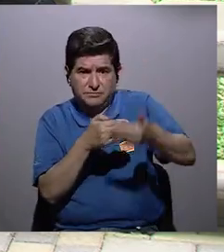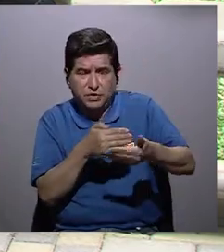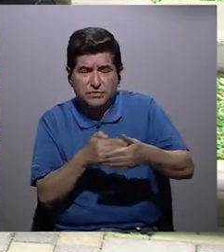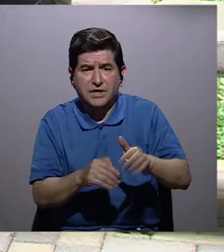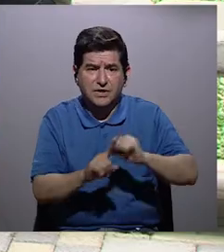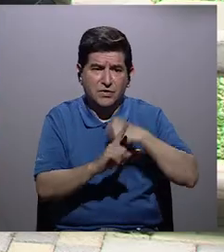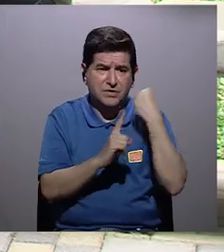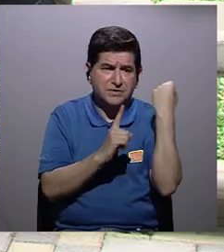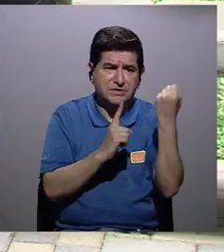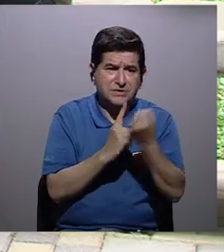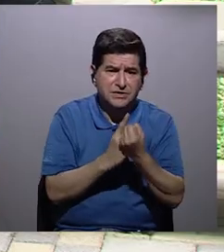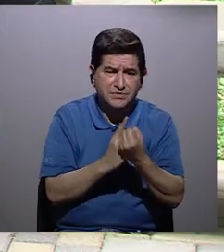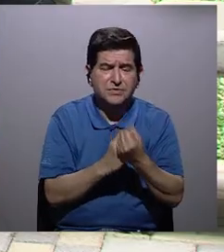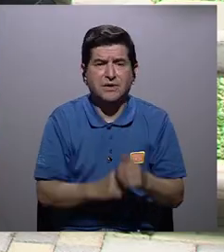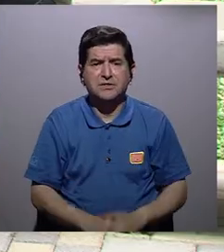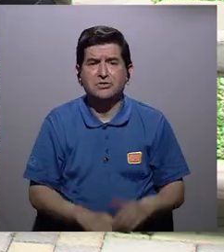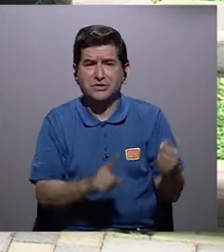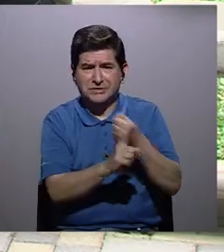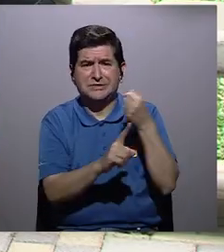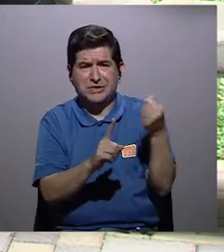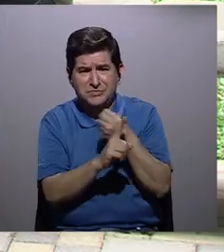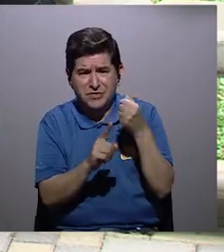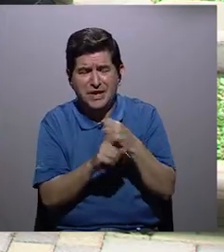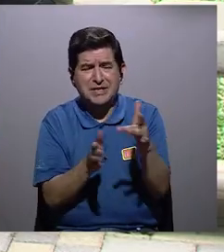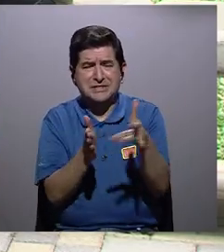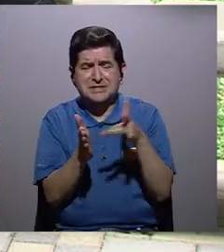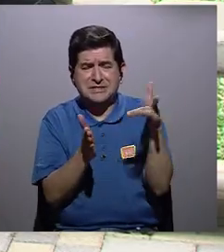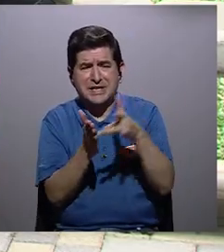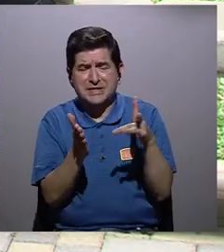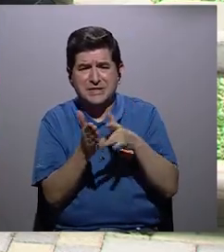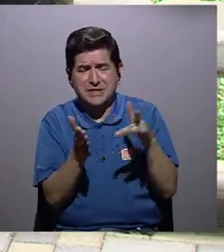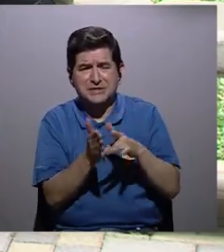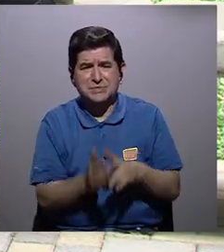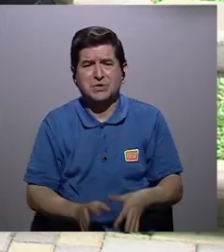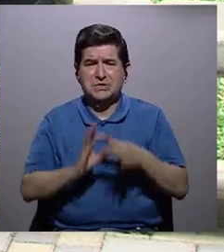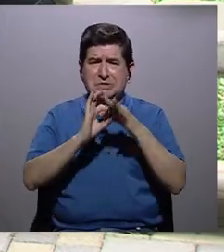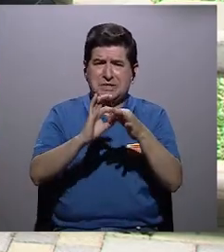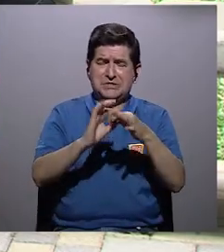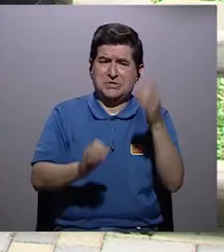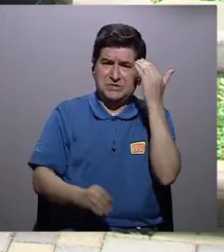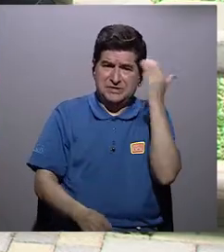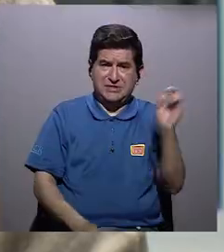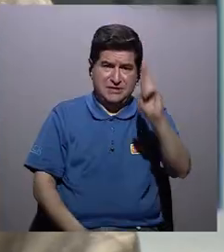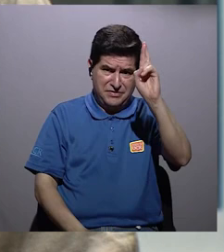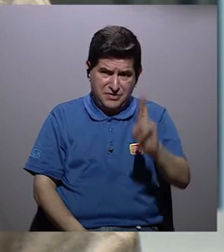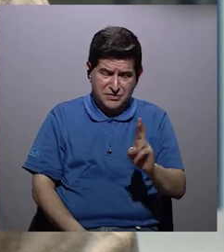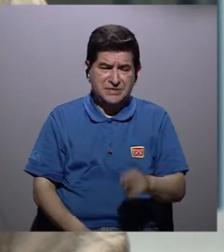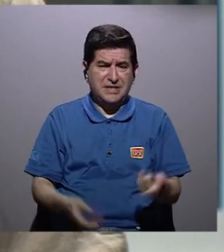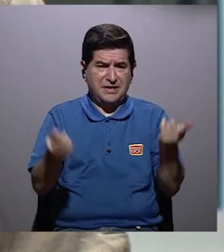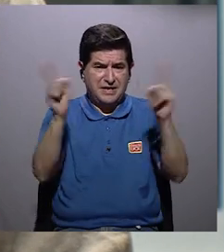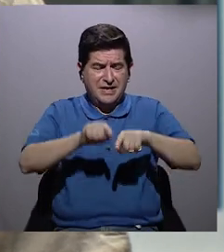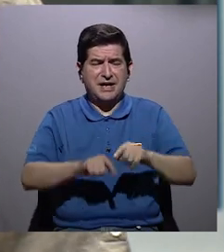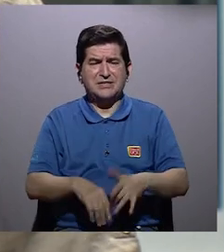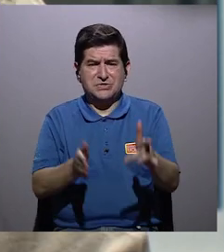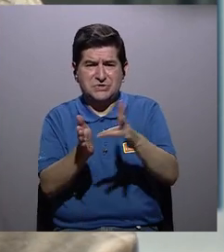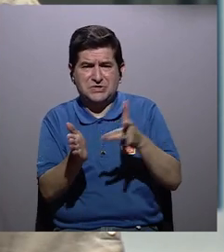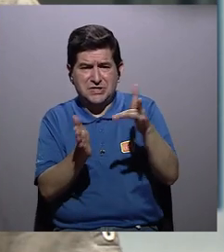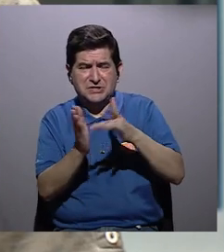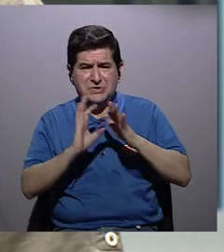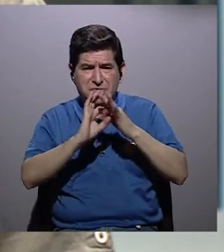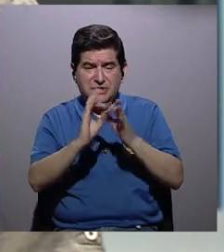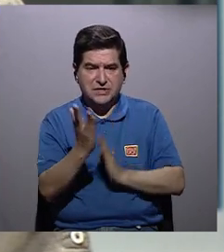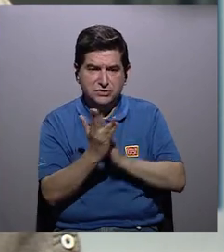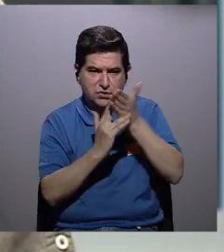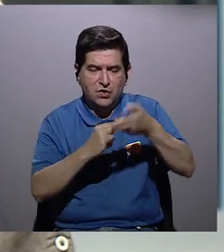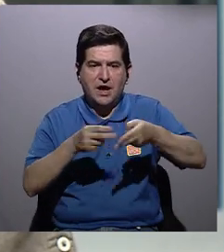a situaciones de violencia, explotación sexual, que, y sabemos que en Costa Rica estos casos de explotación sexual por medio